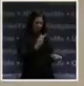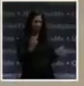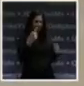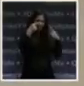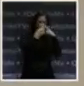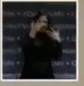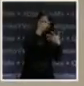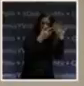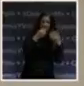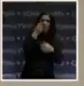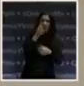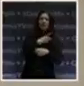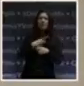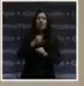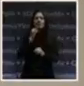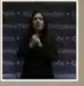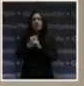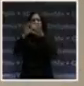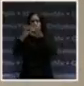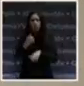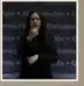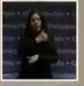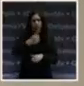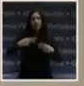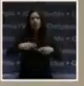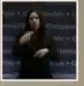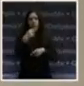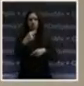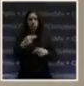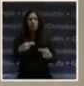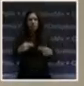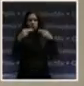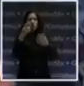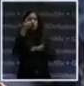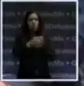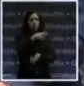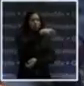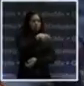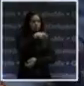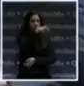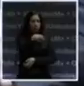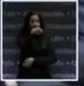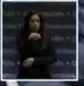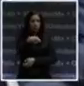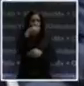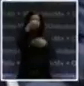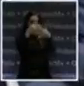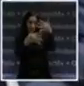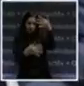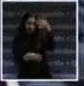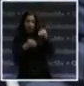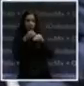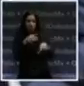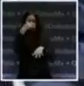los procesos, que cada persona en su negocio tenga su tarjeta y cuando llegue la deslicen y le dé toda la información de su negocio para una verdadera